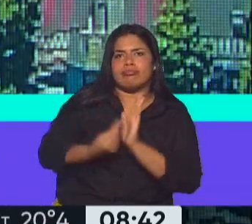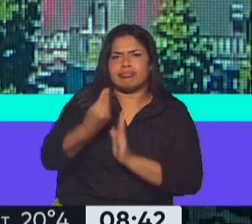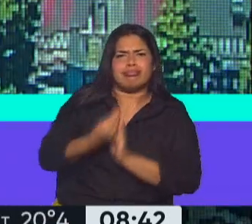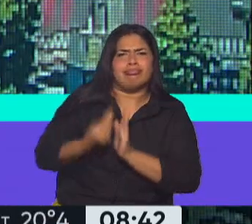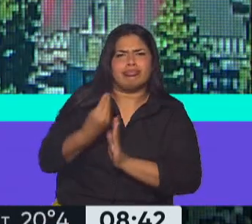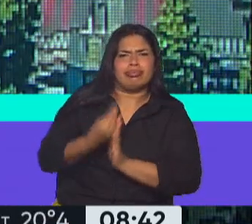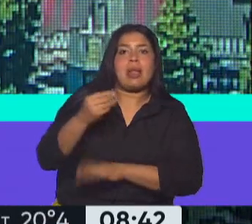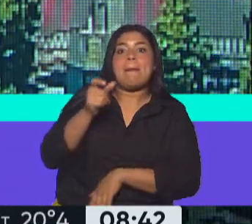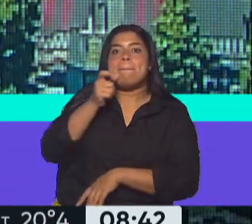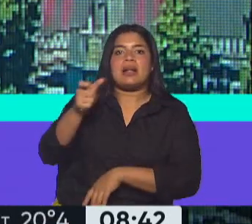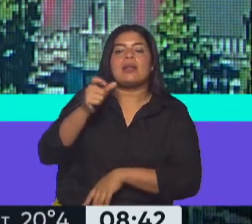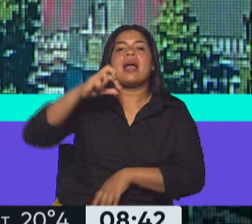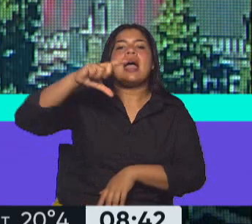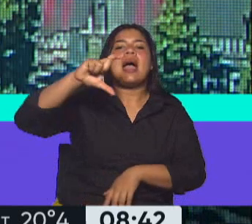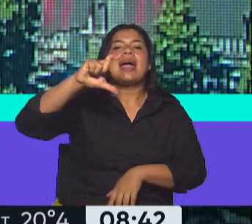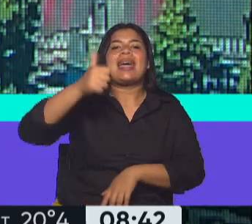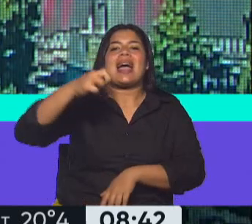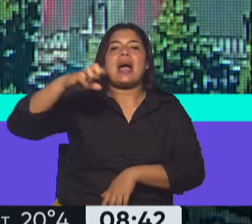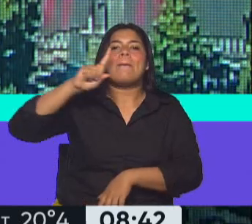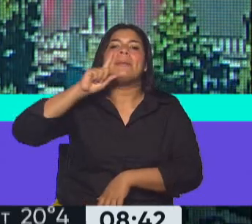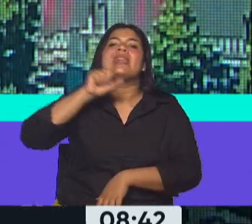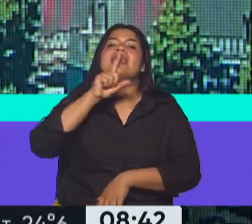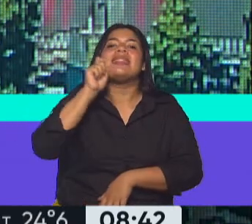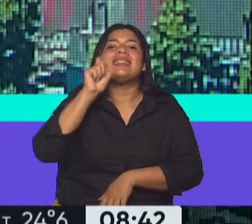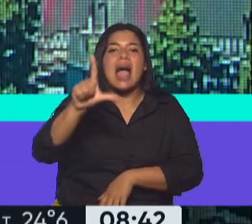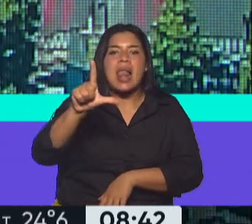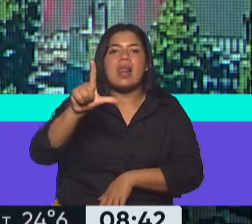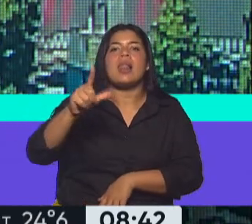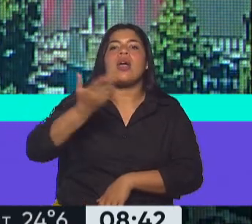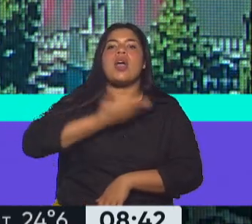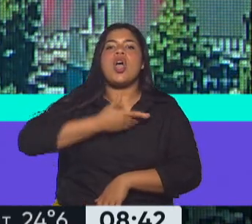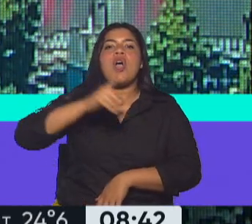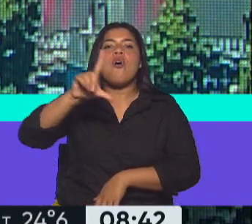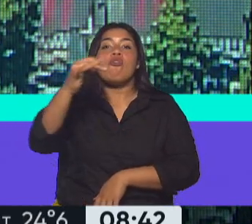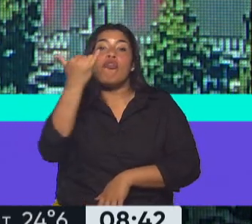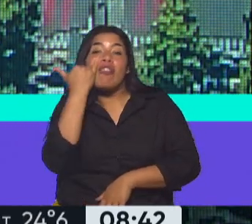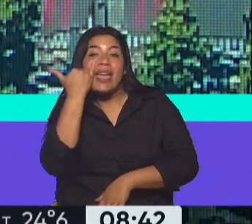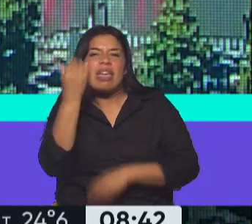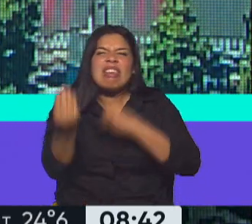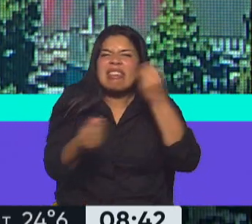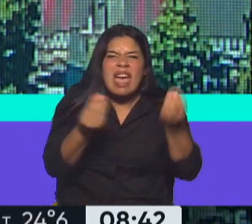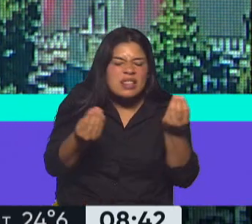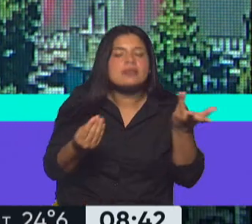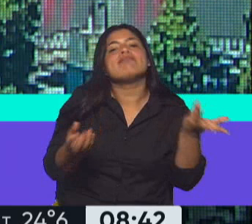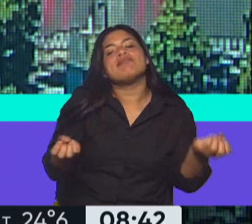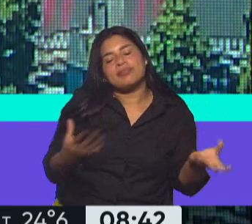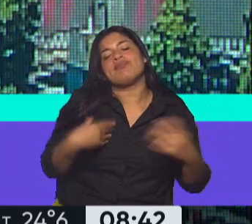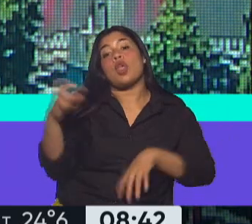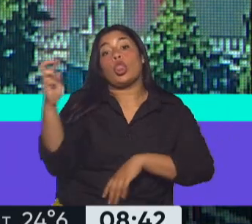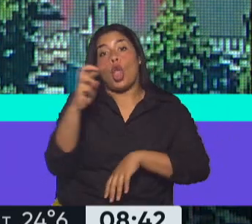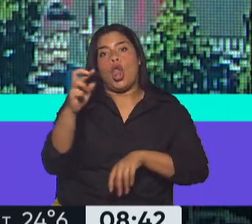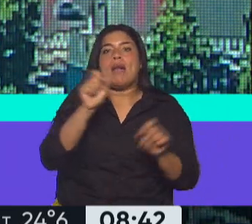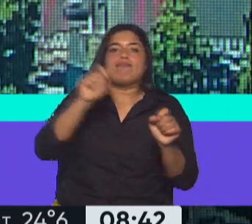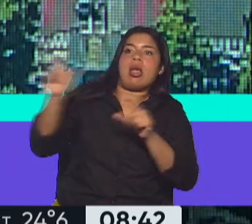que nombra precisamente el Fondo Monetario en su informe, y es fuga de capitales. Y precisamente es hacia allí donde apunta